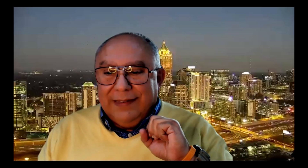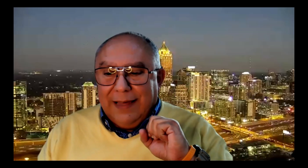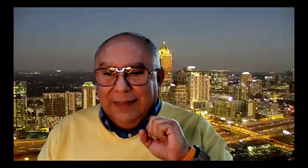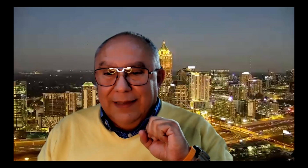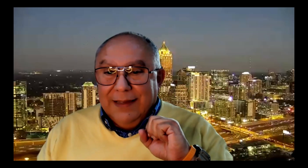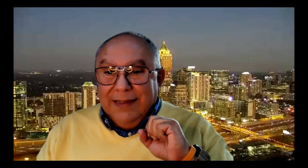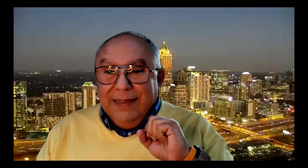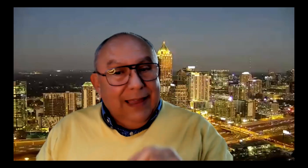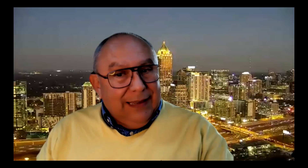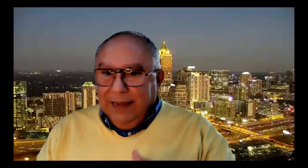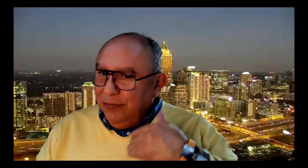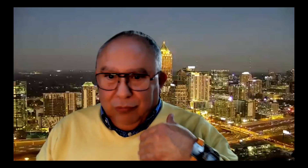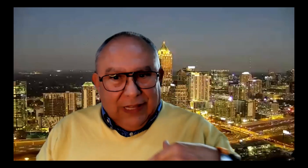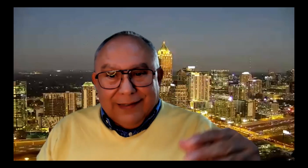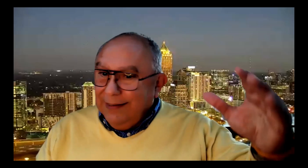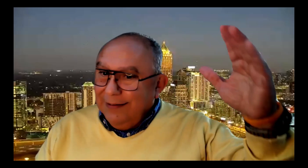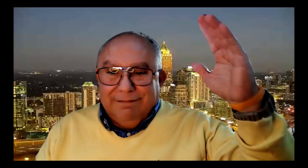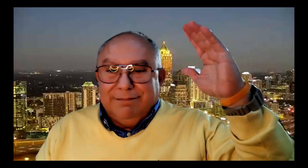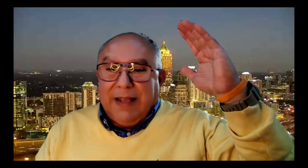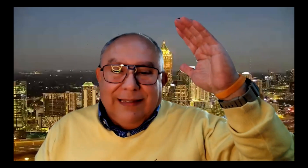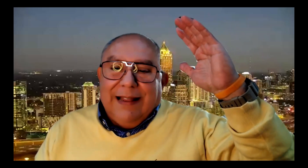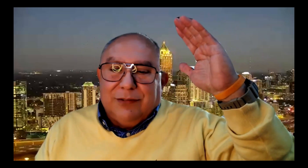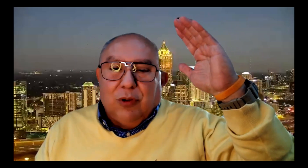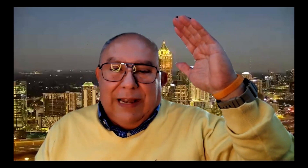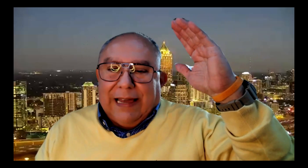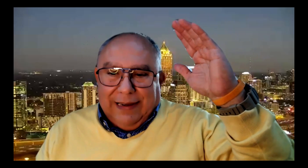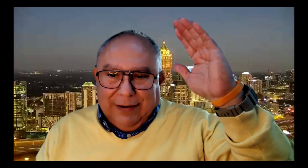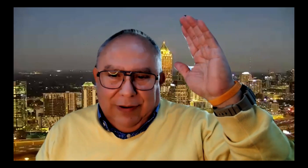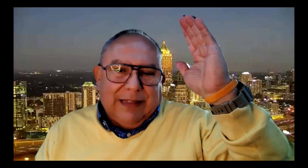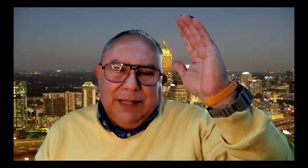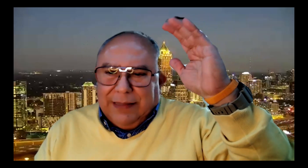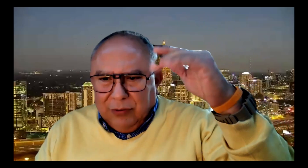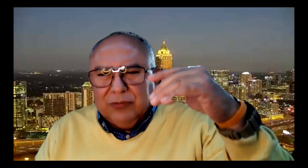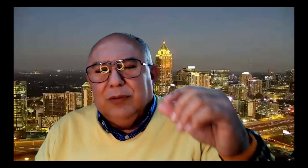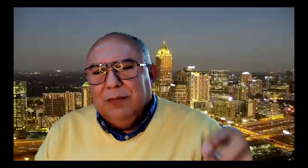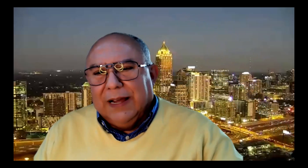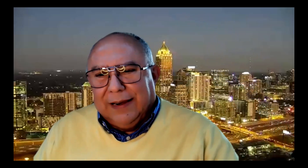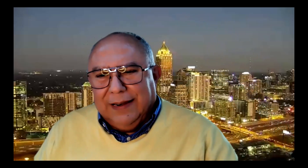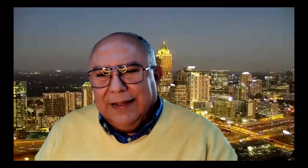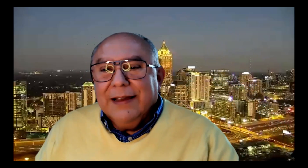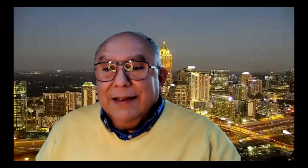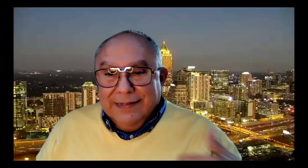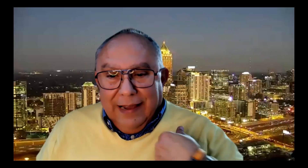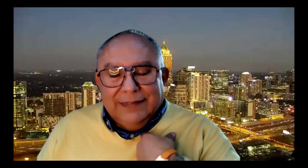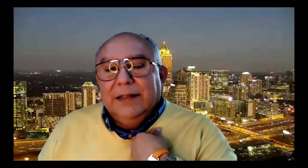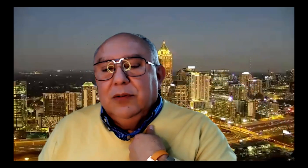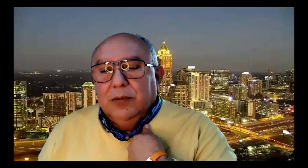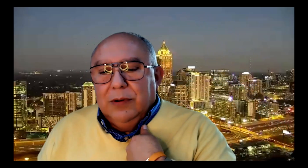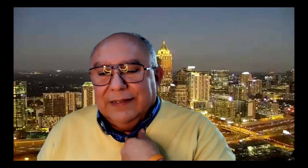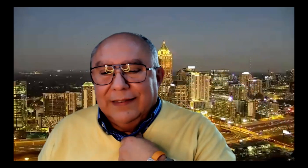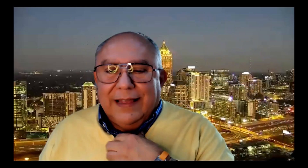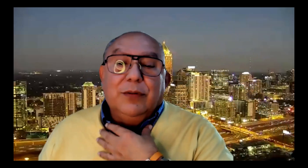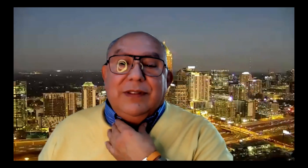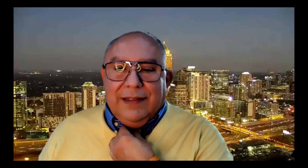la universidad. Y hay que chutarse en casi toda la carrera. Honestamente, yo estudié una carrera ya